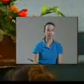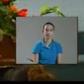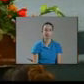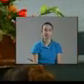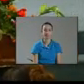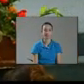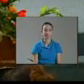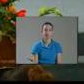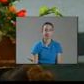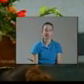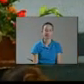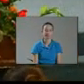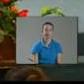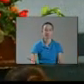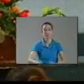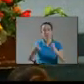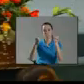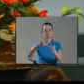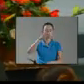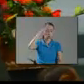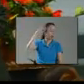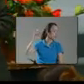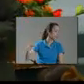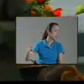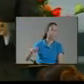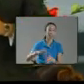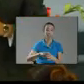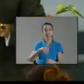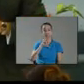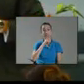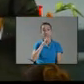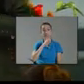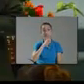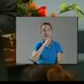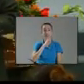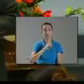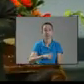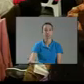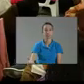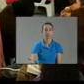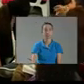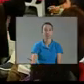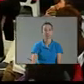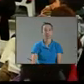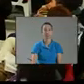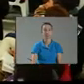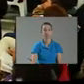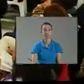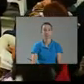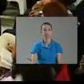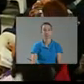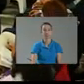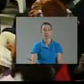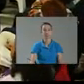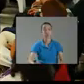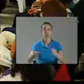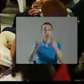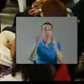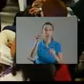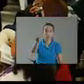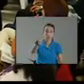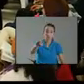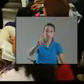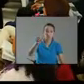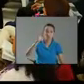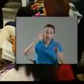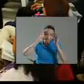cubrir gastos. Yo fui, tomé, y así, hermano, y empecé a dar, a dar, a dar, a dar. ¿Cuánto sale? No me pregunte